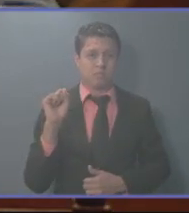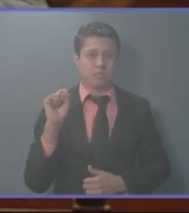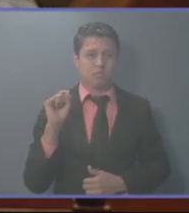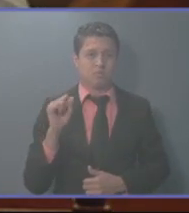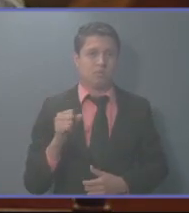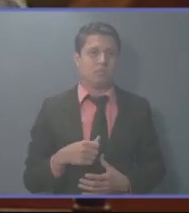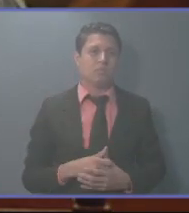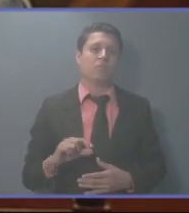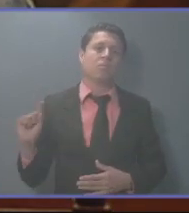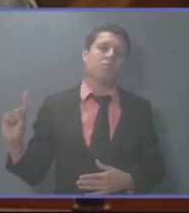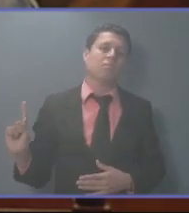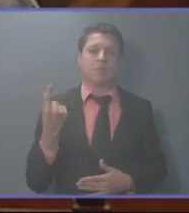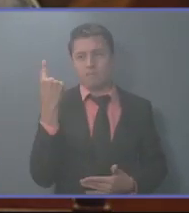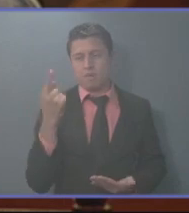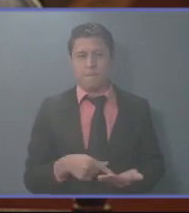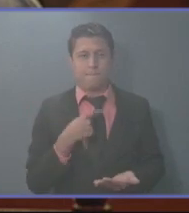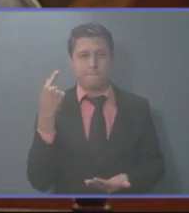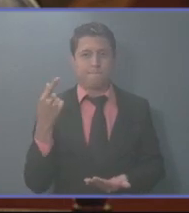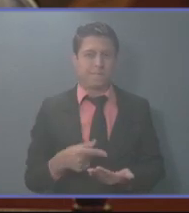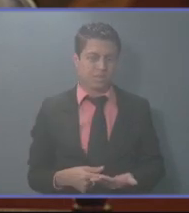es la primera vez